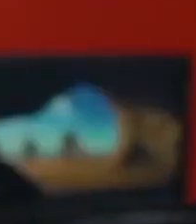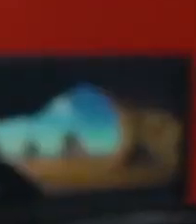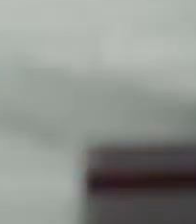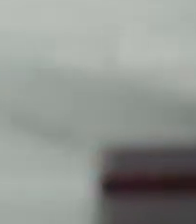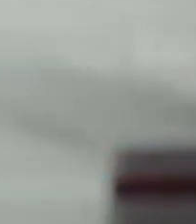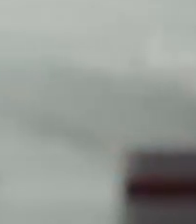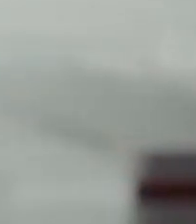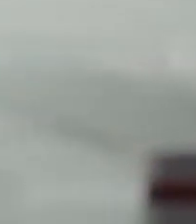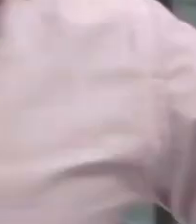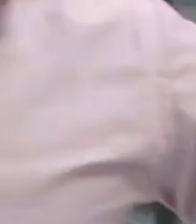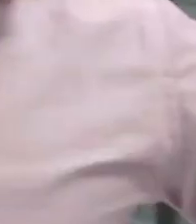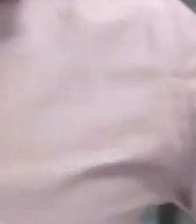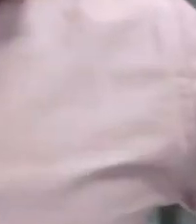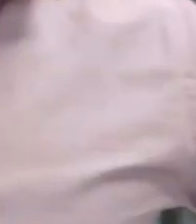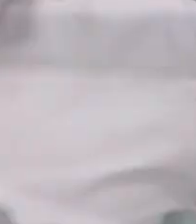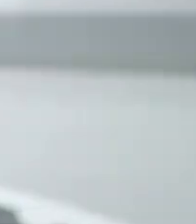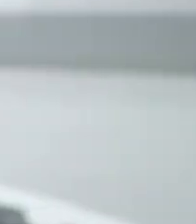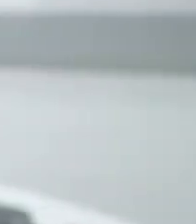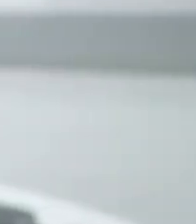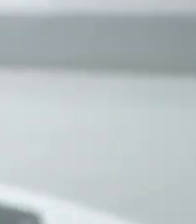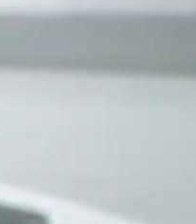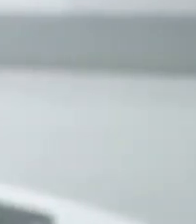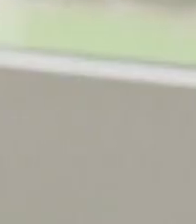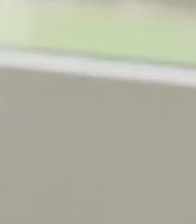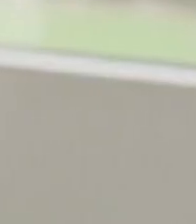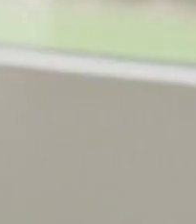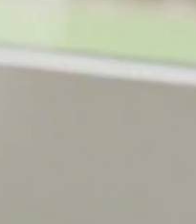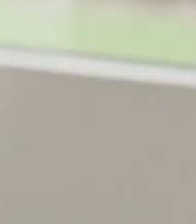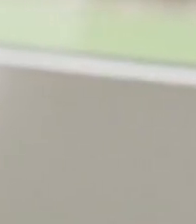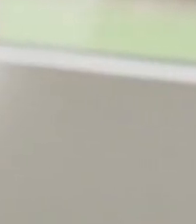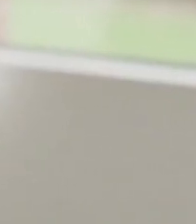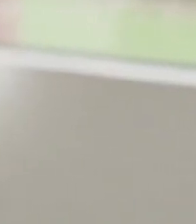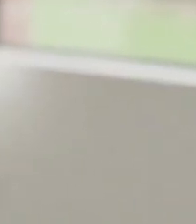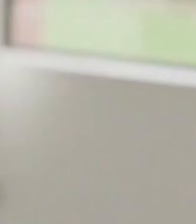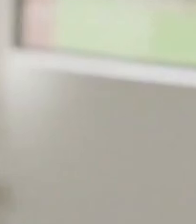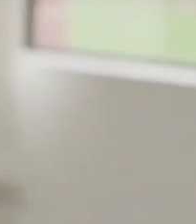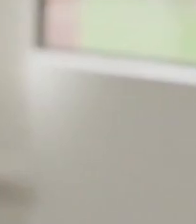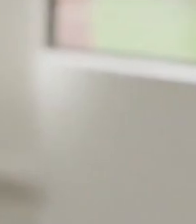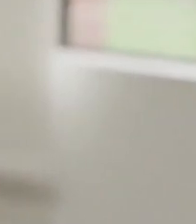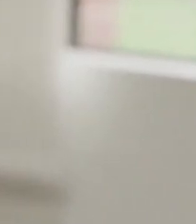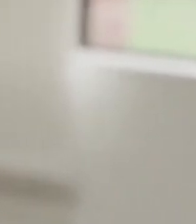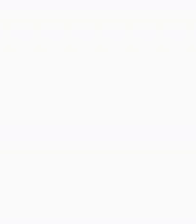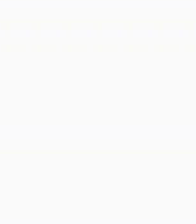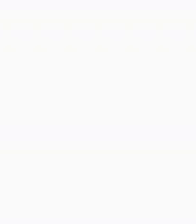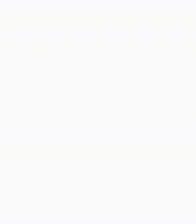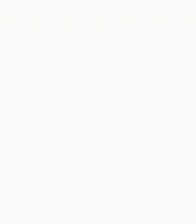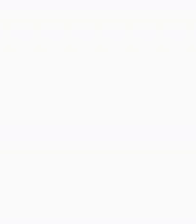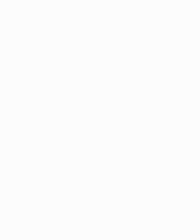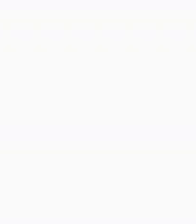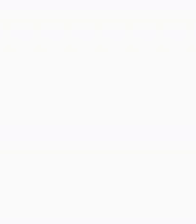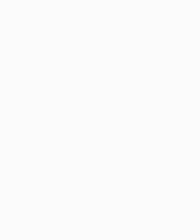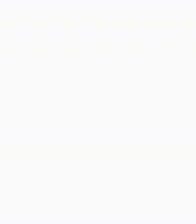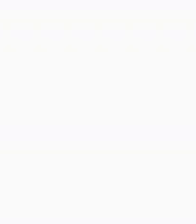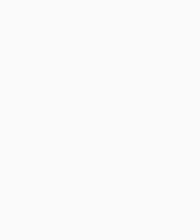Conviértete en un líder, emprende tus sueños y guía las empresas del futuro. Estudia Administración de Empresas Dual en la UAB.